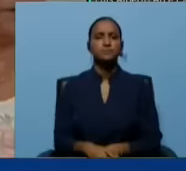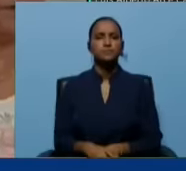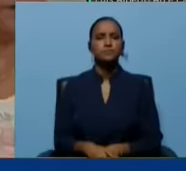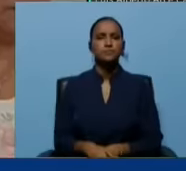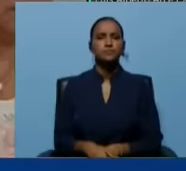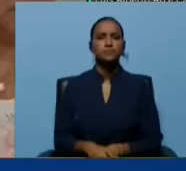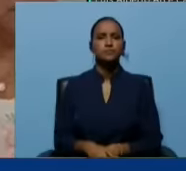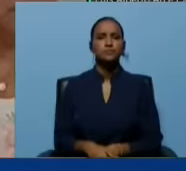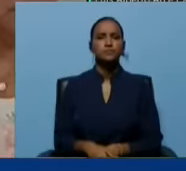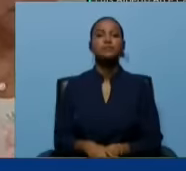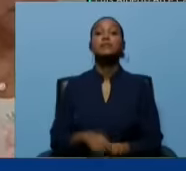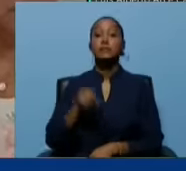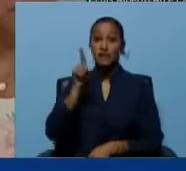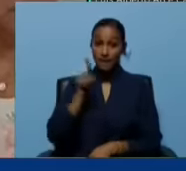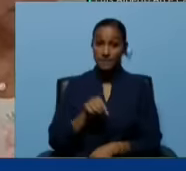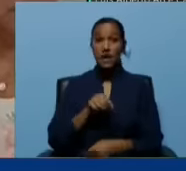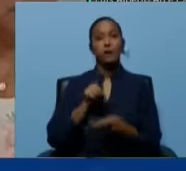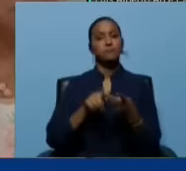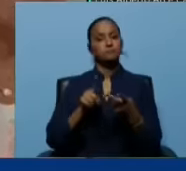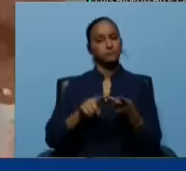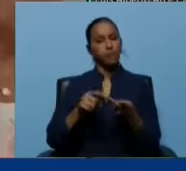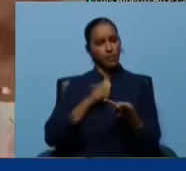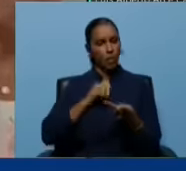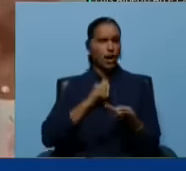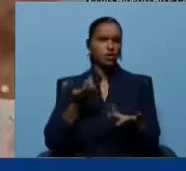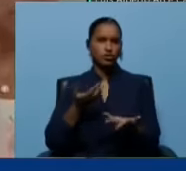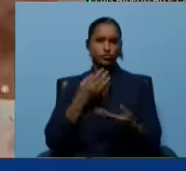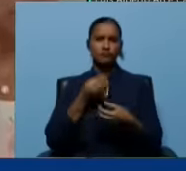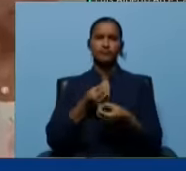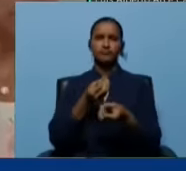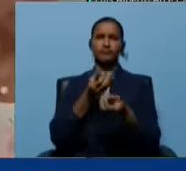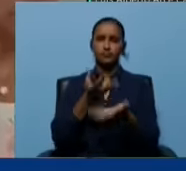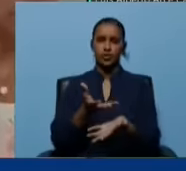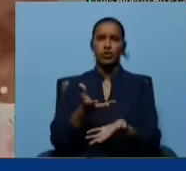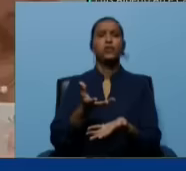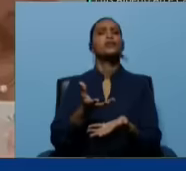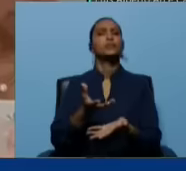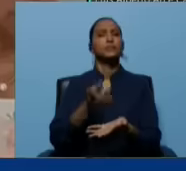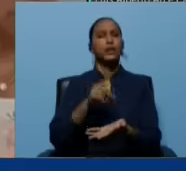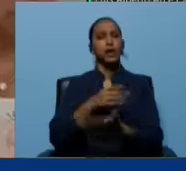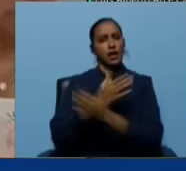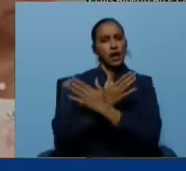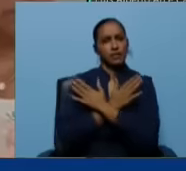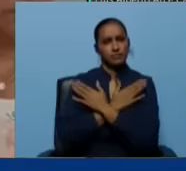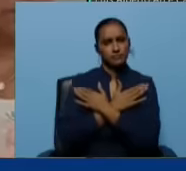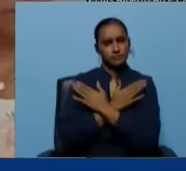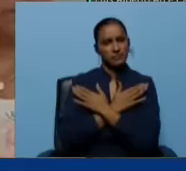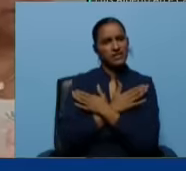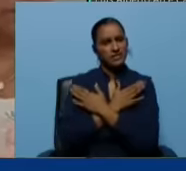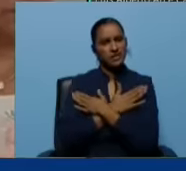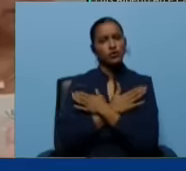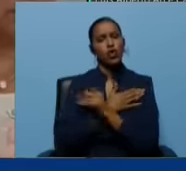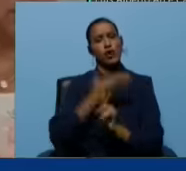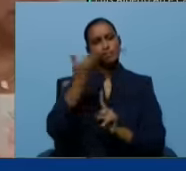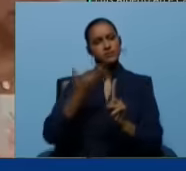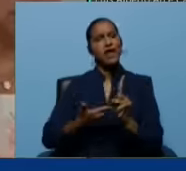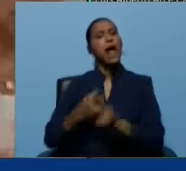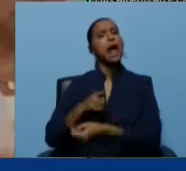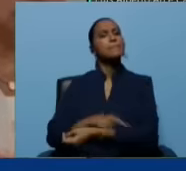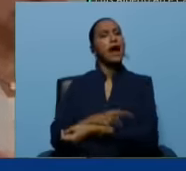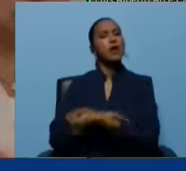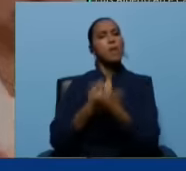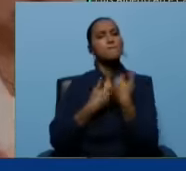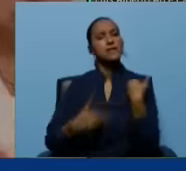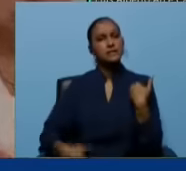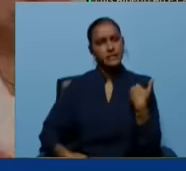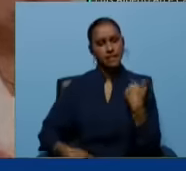También aprovechamos la oportunidad para reiterar nuestra felicitación a nuestro hermano presidente venezolano. Estamos